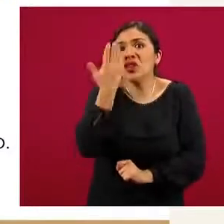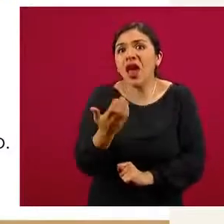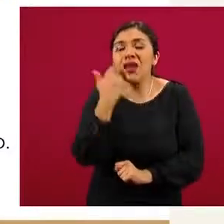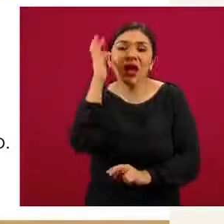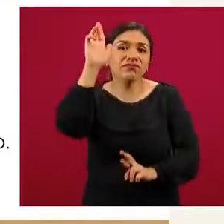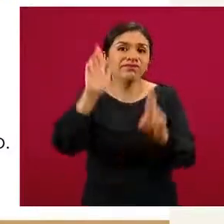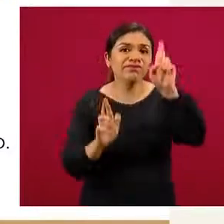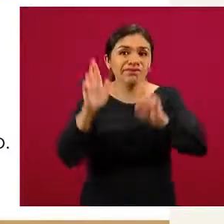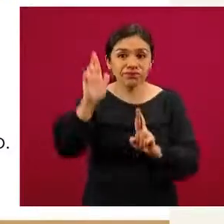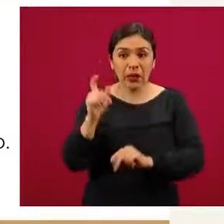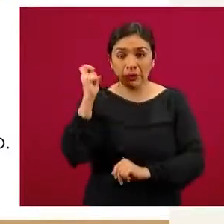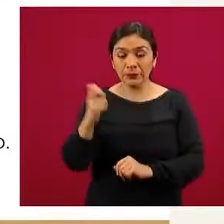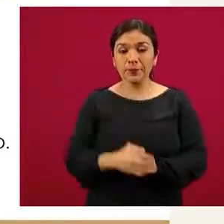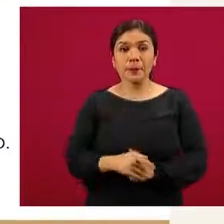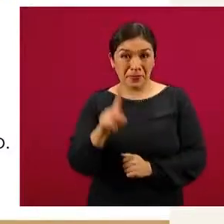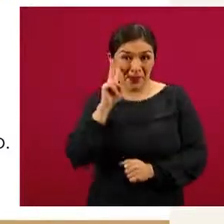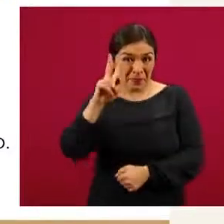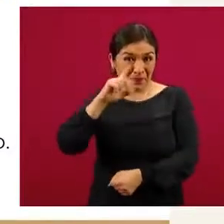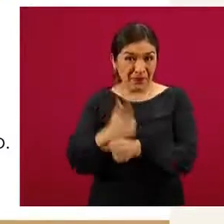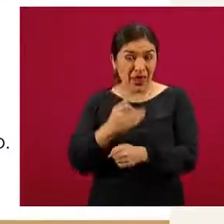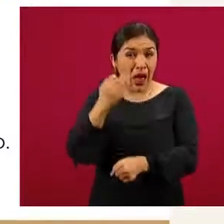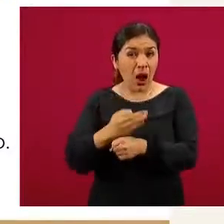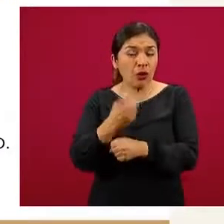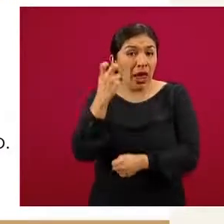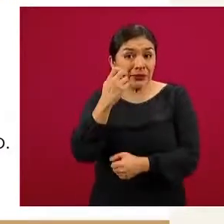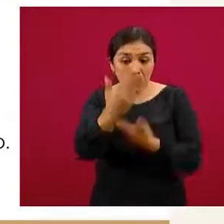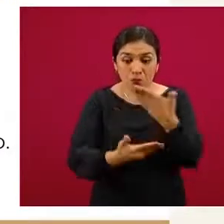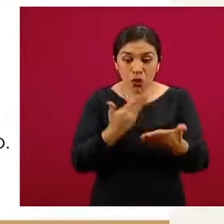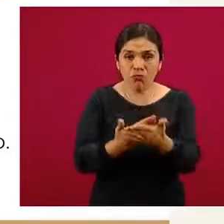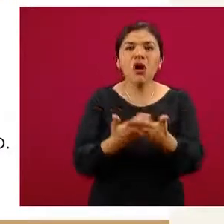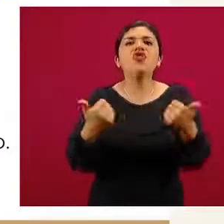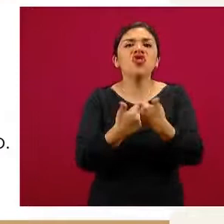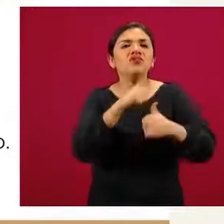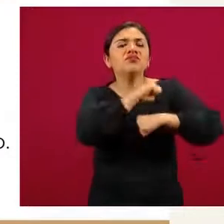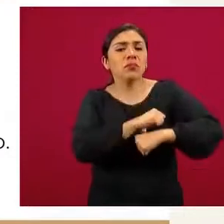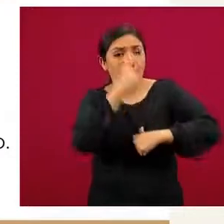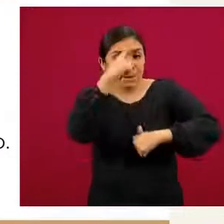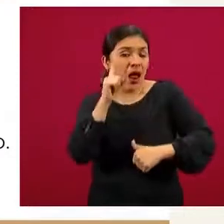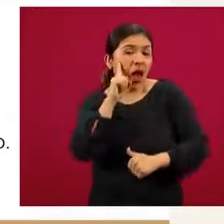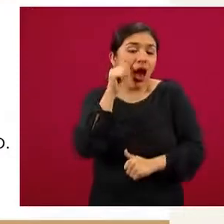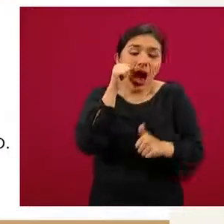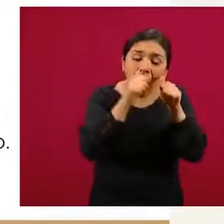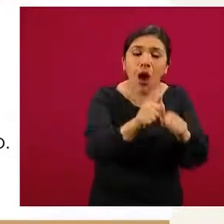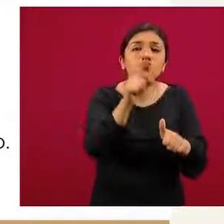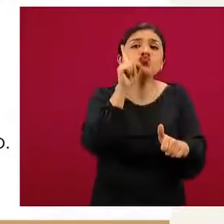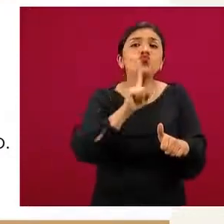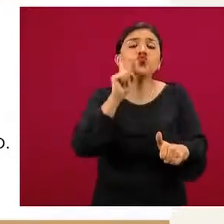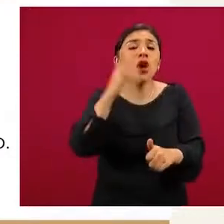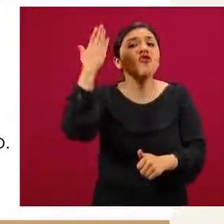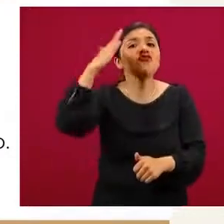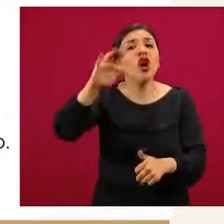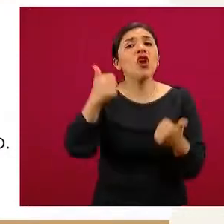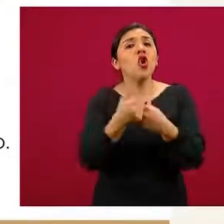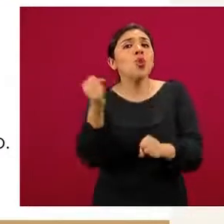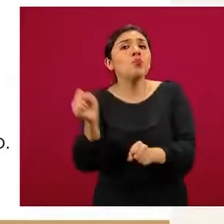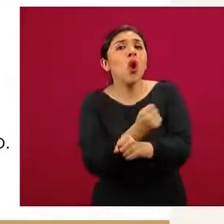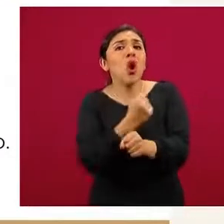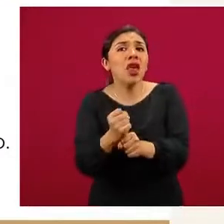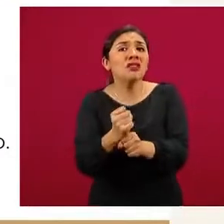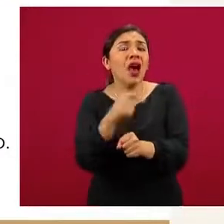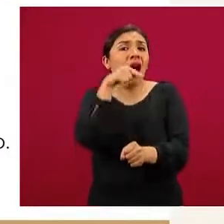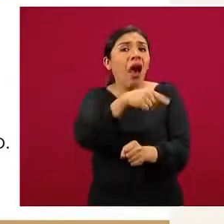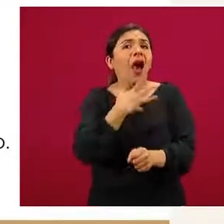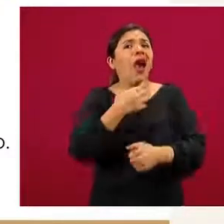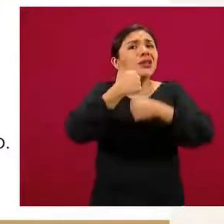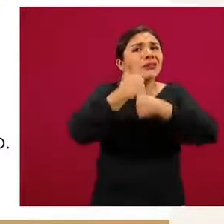estas tiendas. Se dan cuenta que esta es una iniciativa dirigida a mujeres víctimas de violencia, o sea, mujeres que